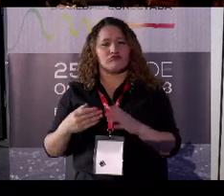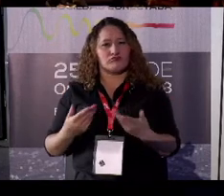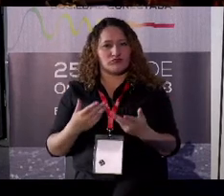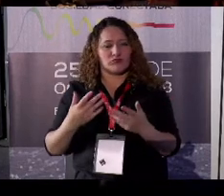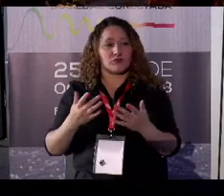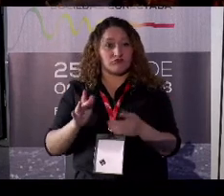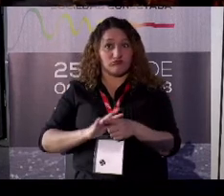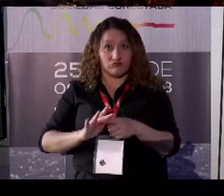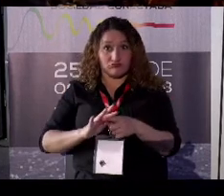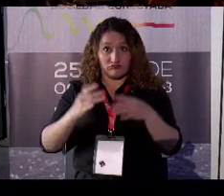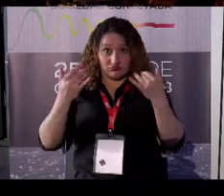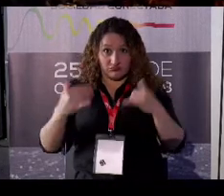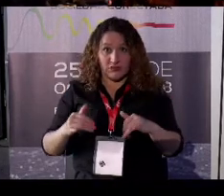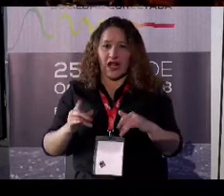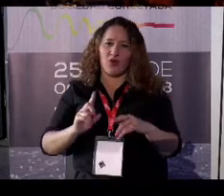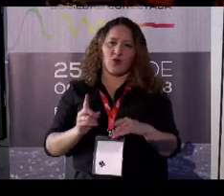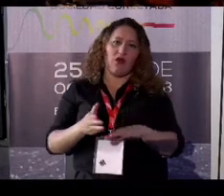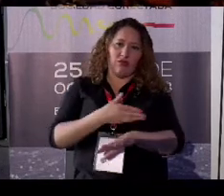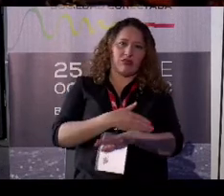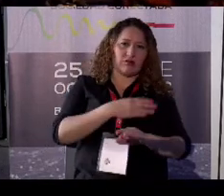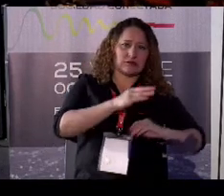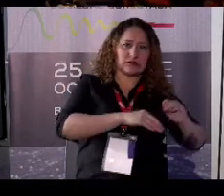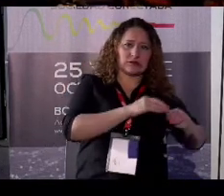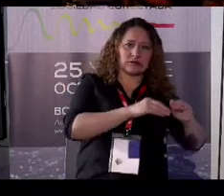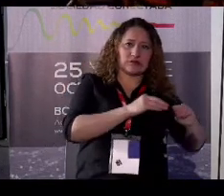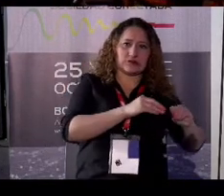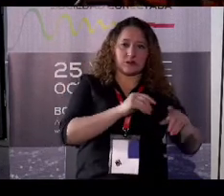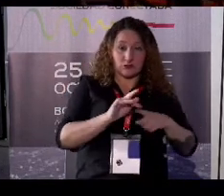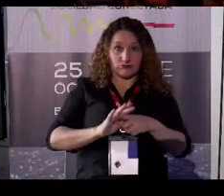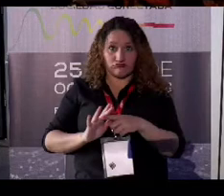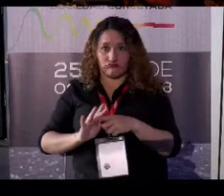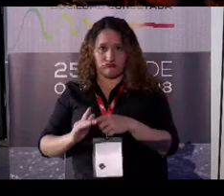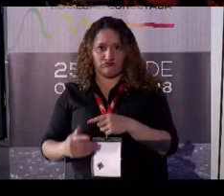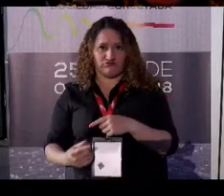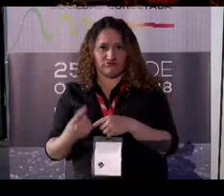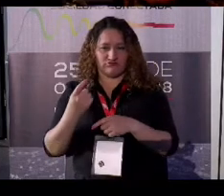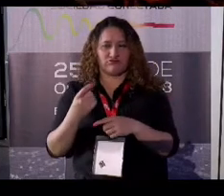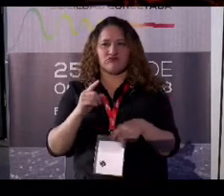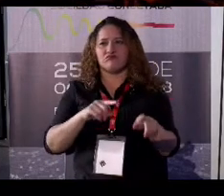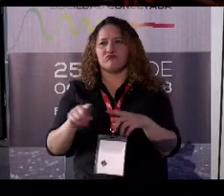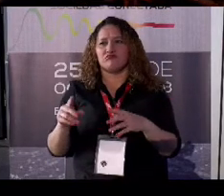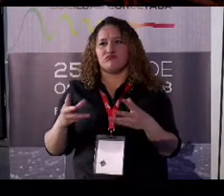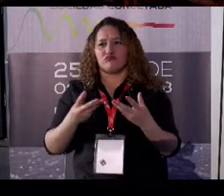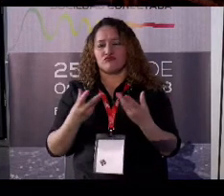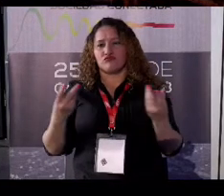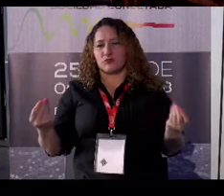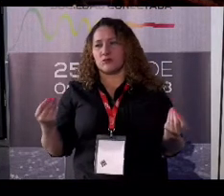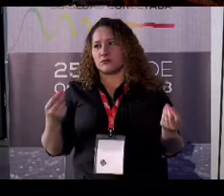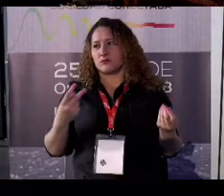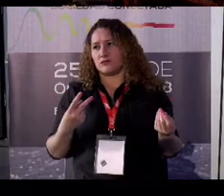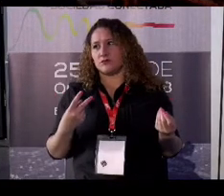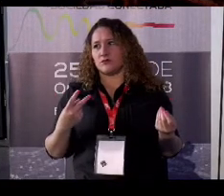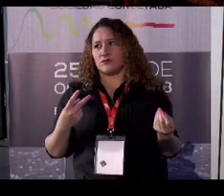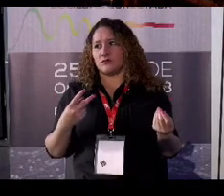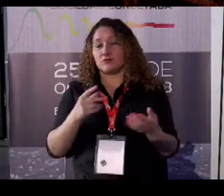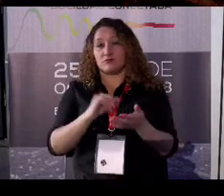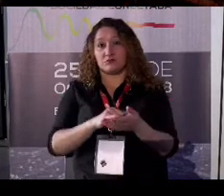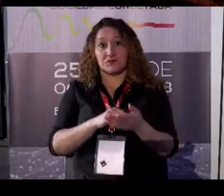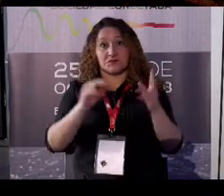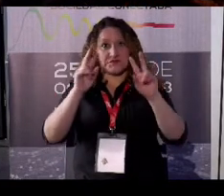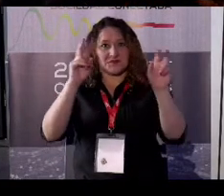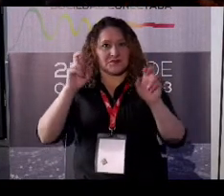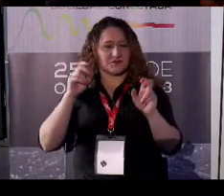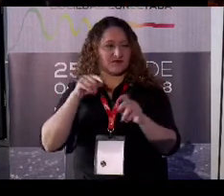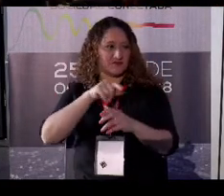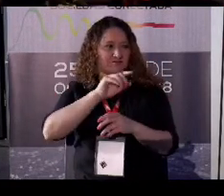que se diseñó, supongamos que hay dos grupos interesados en utilizar parte del espectro. Hay un grupo interesado que no